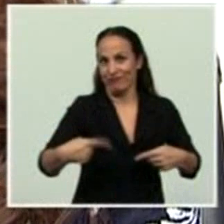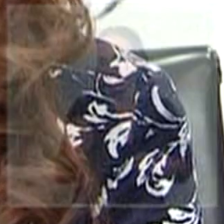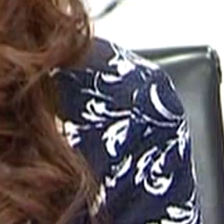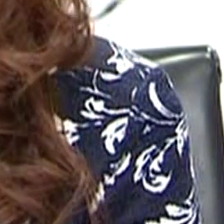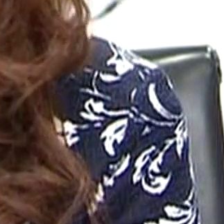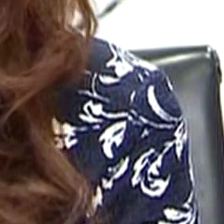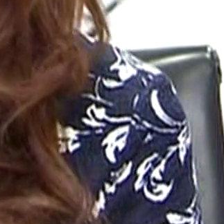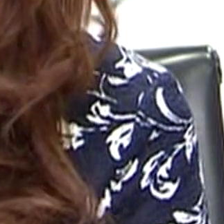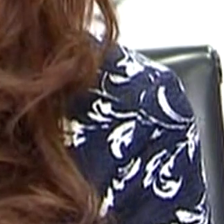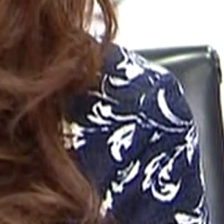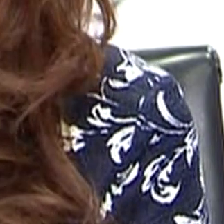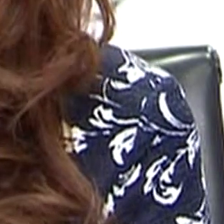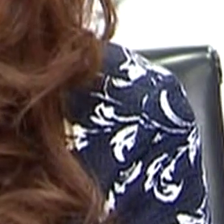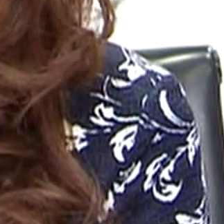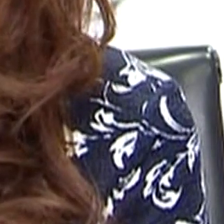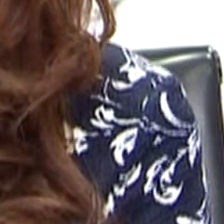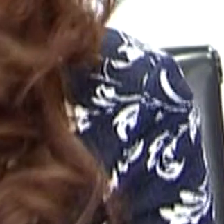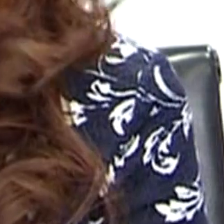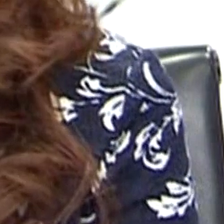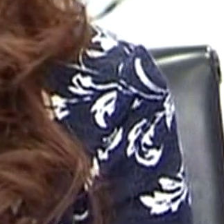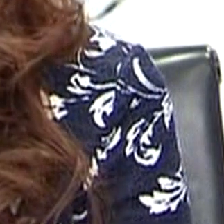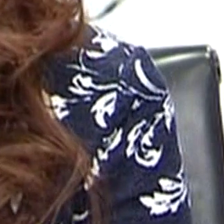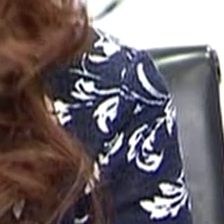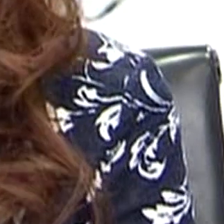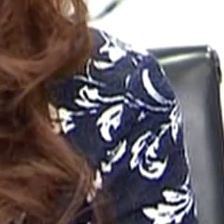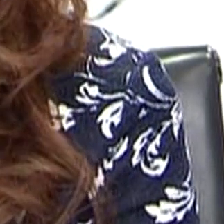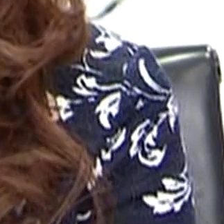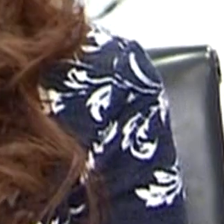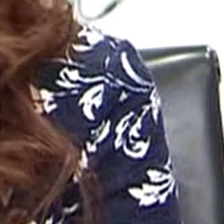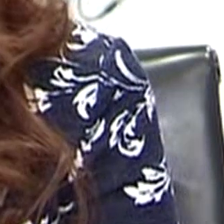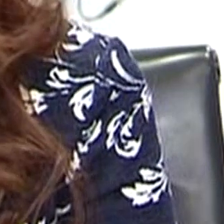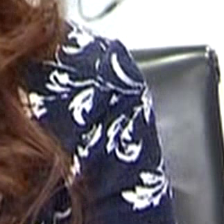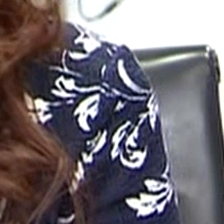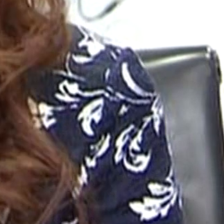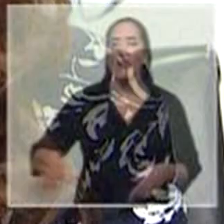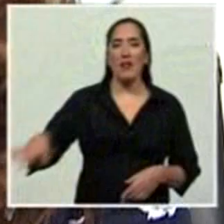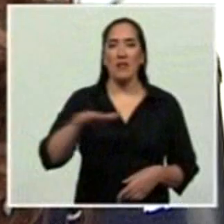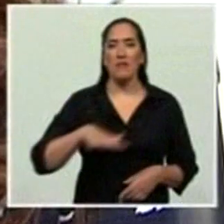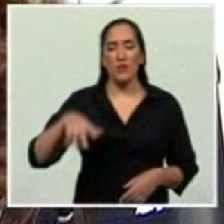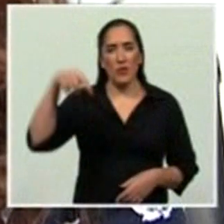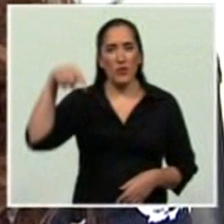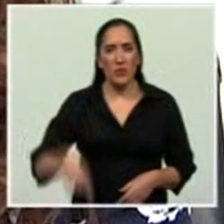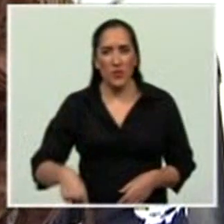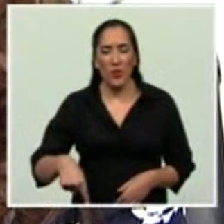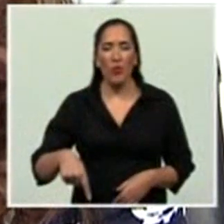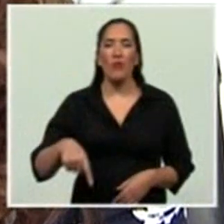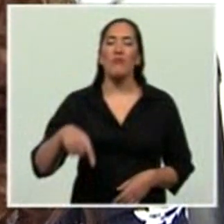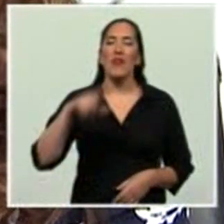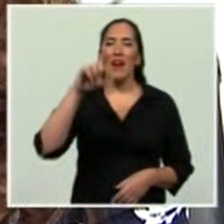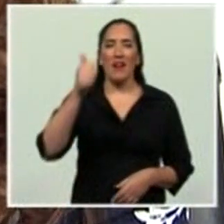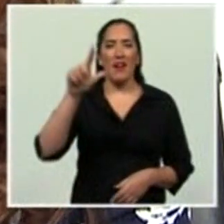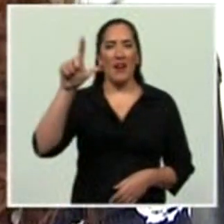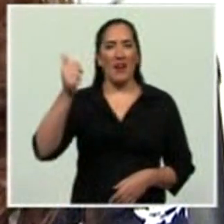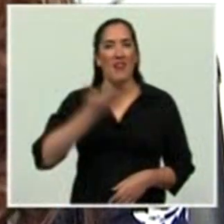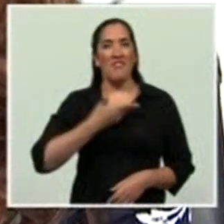y felicitaciones a la familia mariani también en el calafate eh estamos mi querido calafate estamos